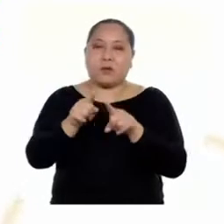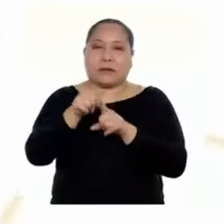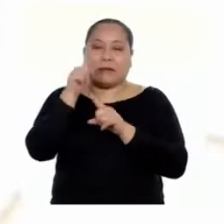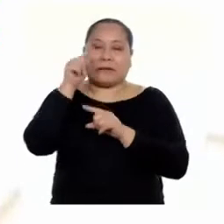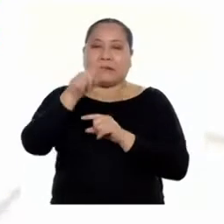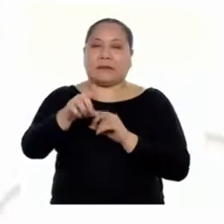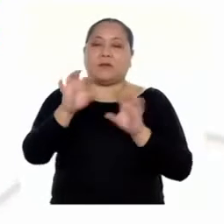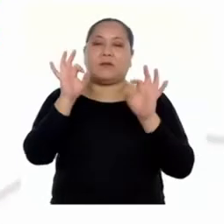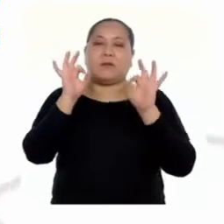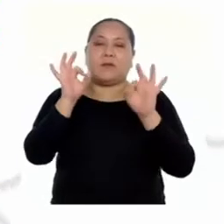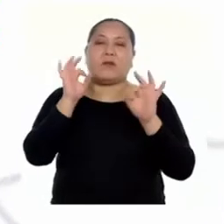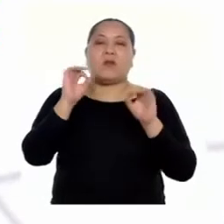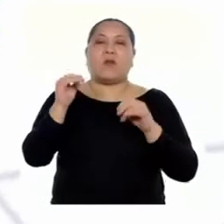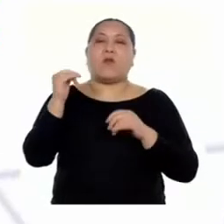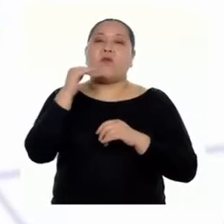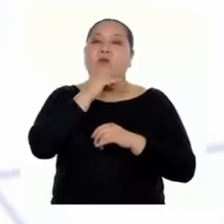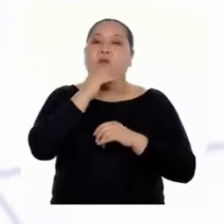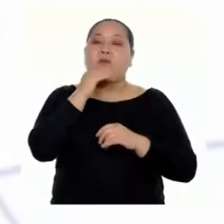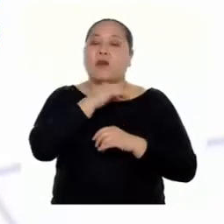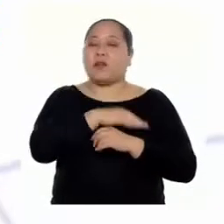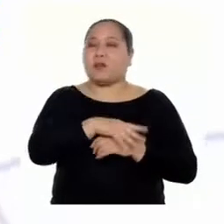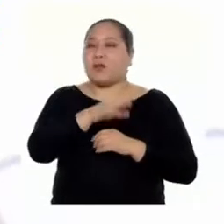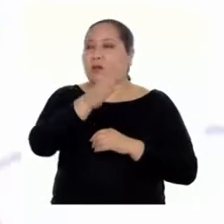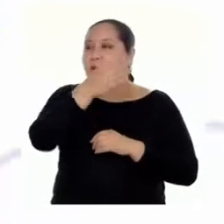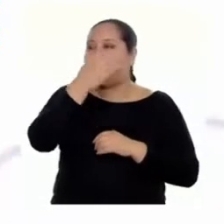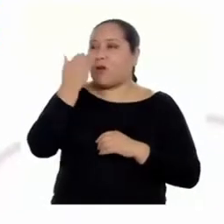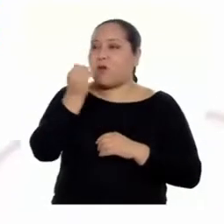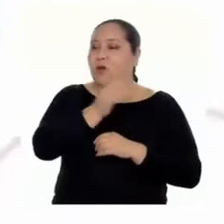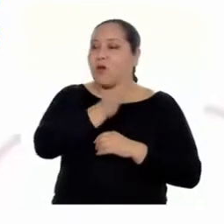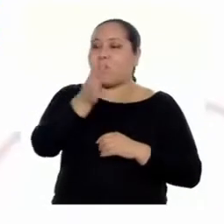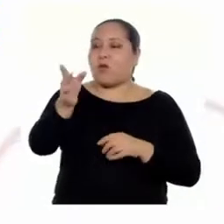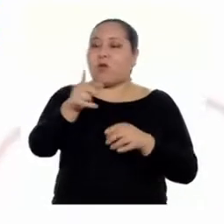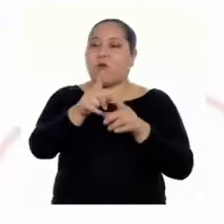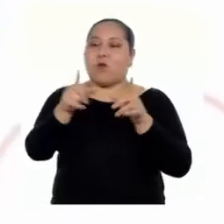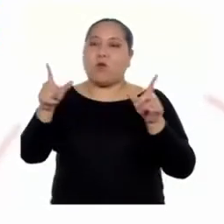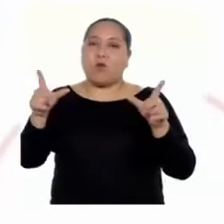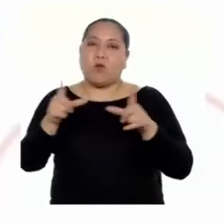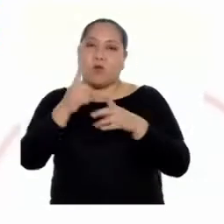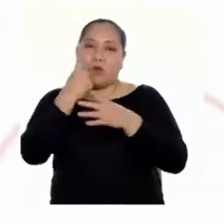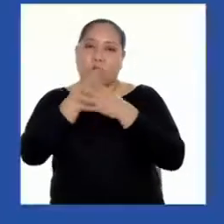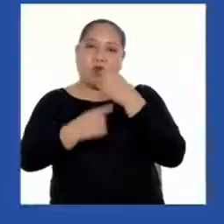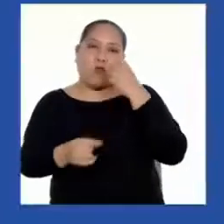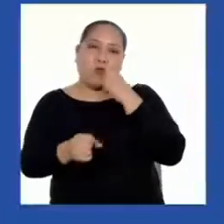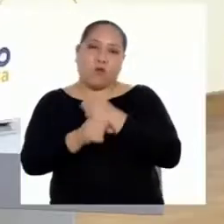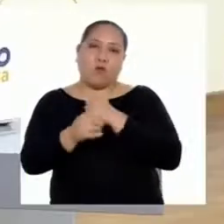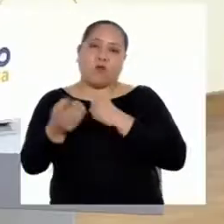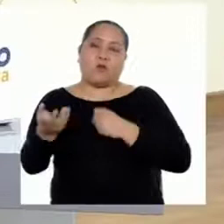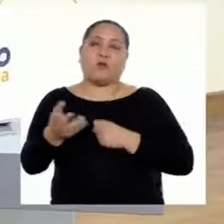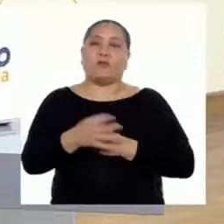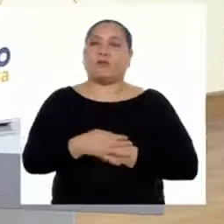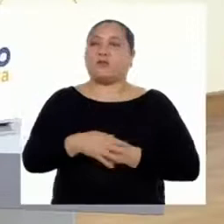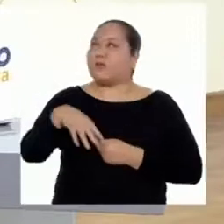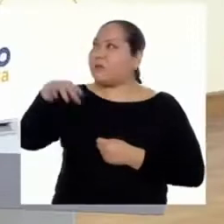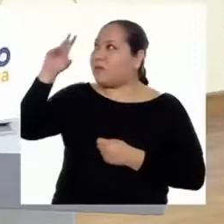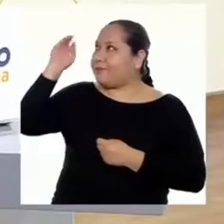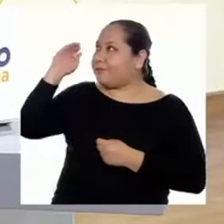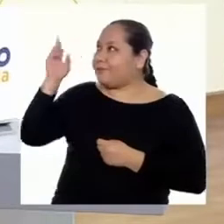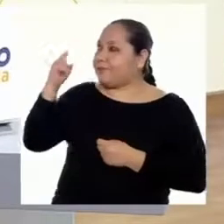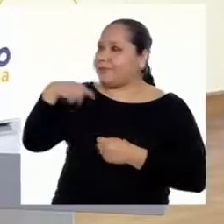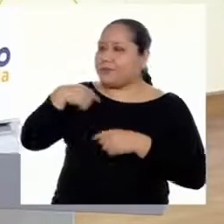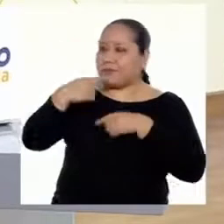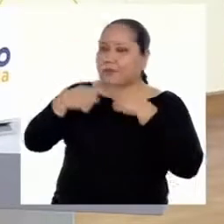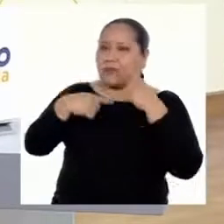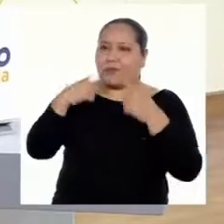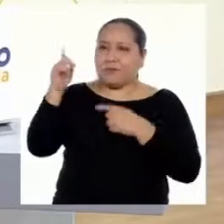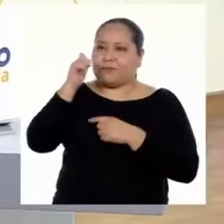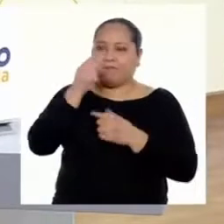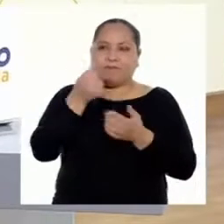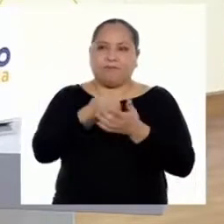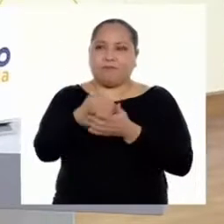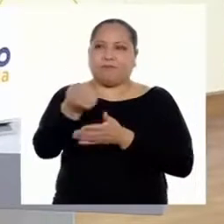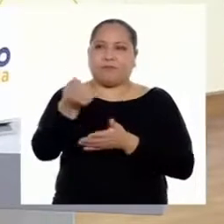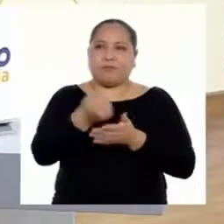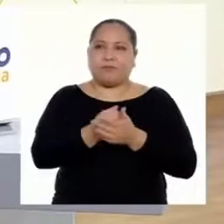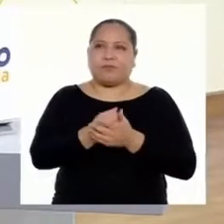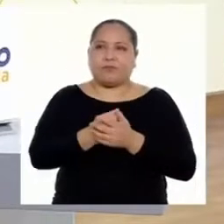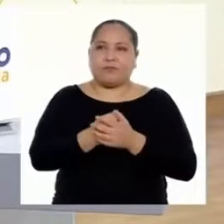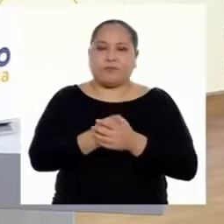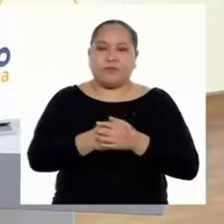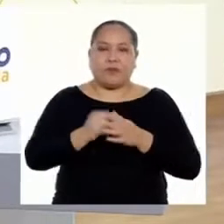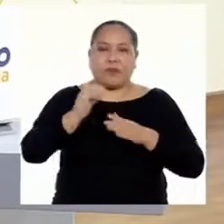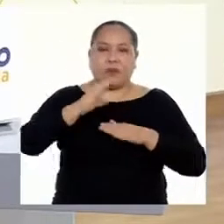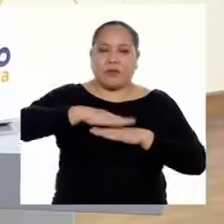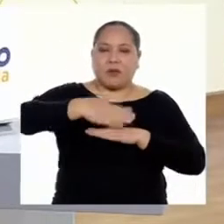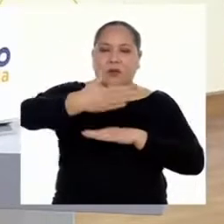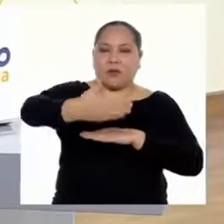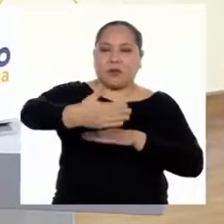ser víctimas de una estafa. Es mejor ir a un lugar de confianza. Profesor, le cuento que ya no voy a comprar la tablet que